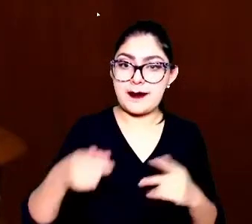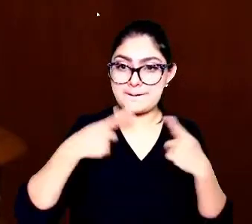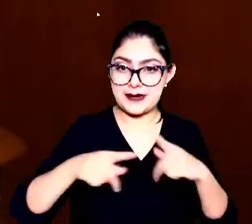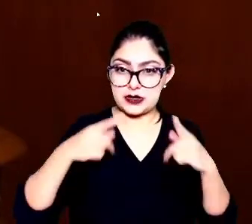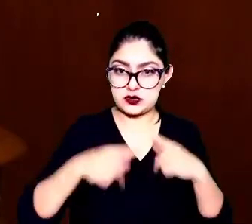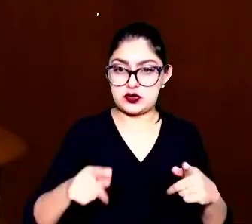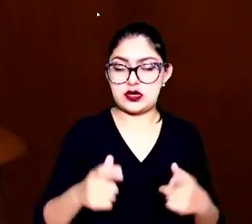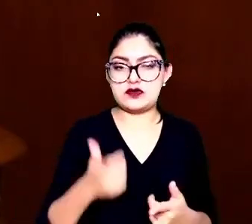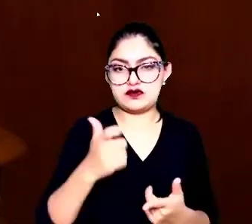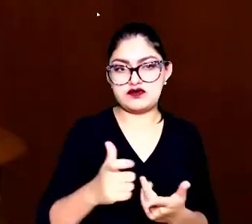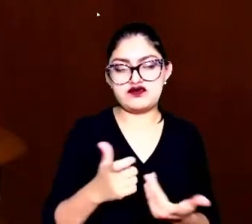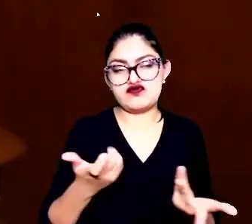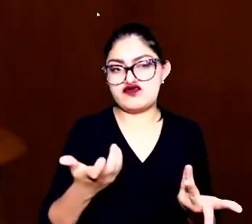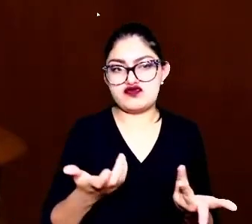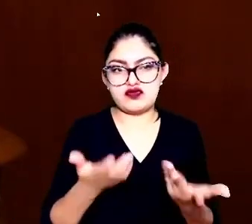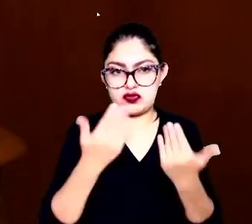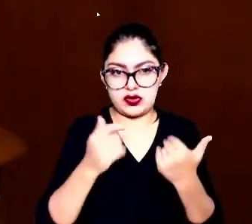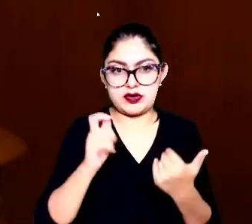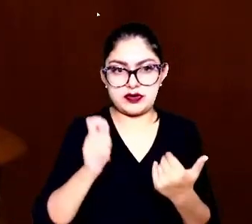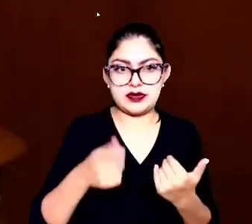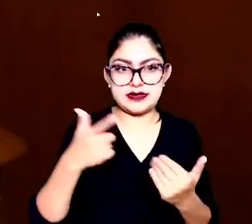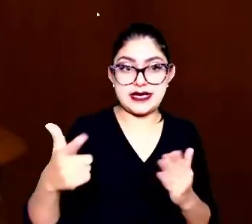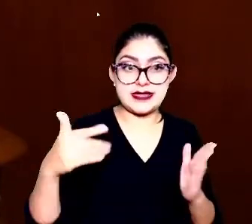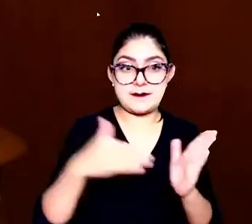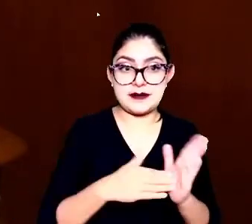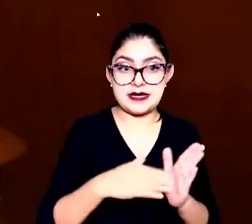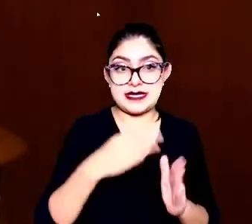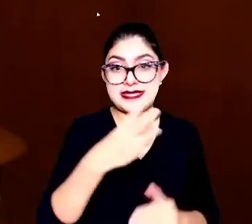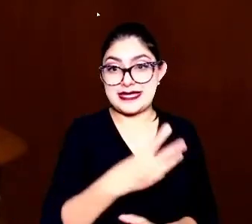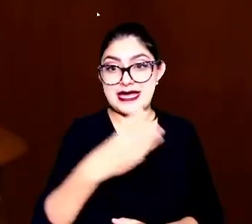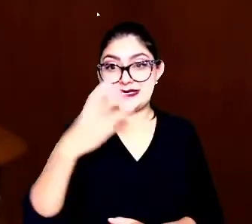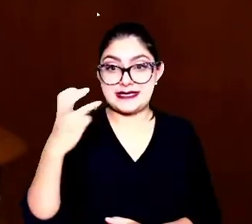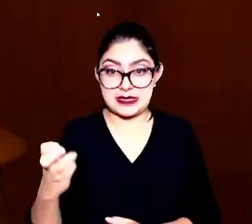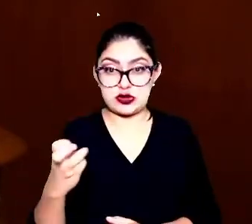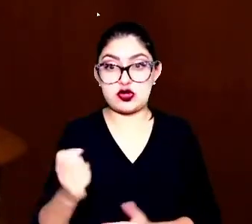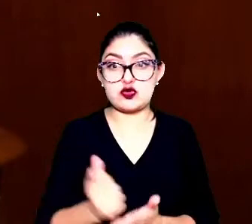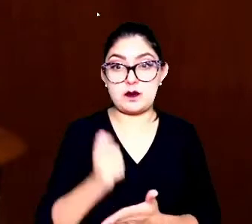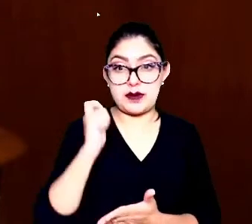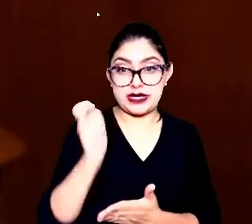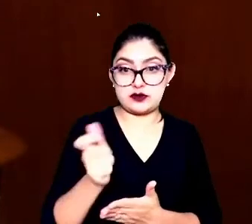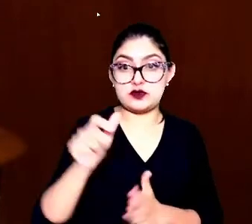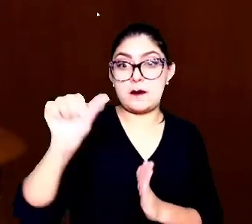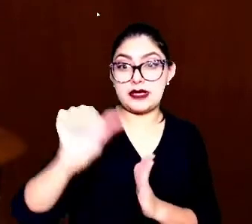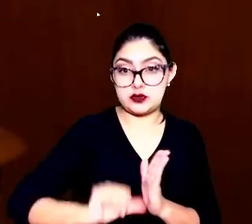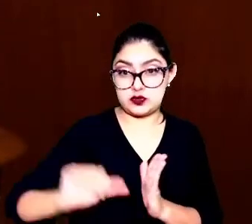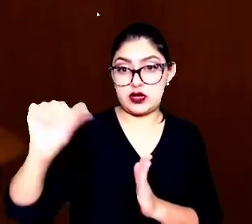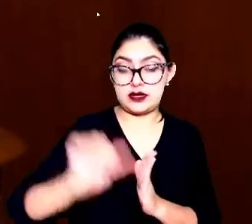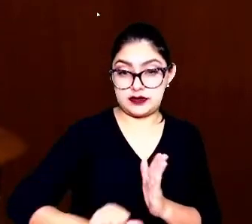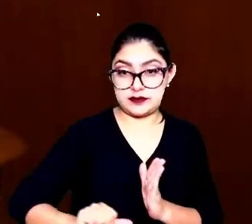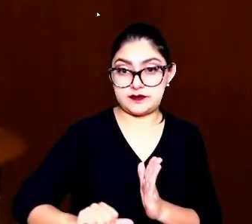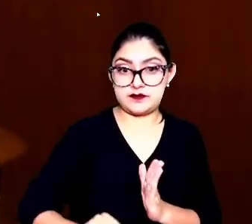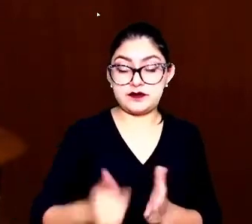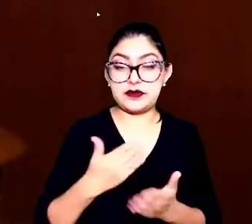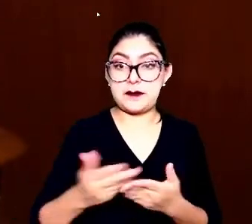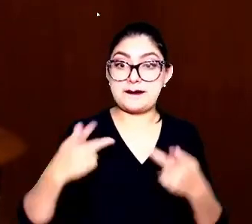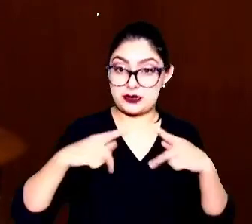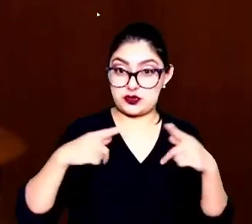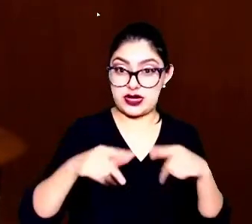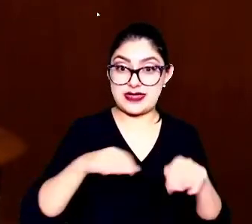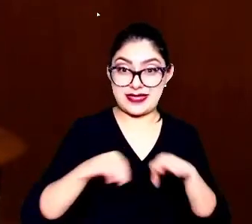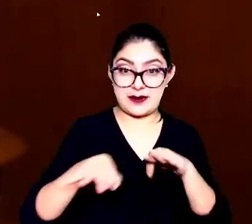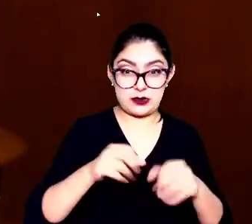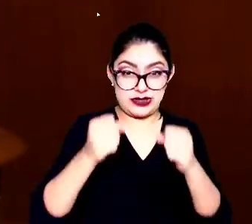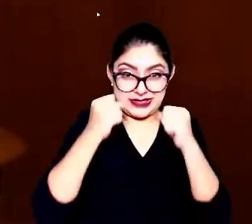baja es de 7.300 pesos mensuales mientras que un trabajador con un puesto laboral estable con